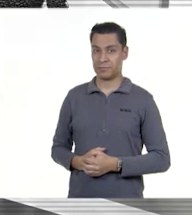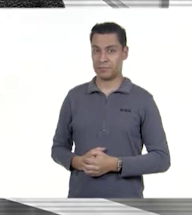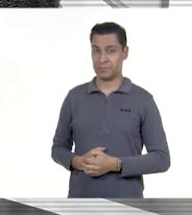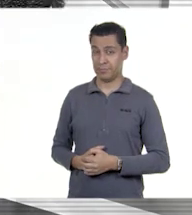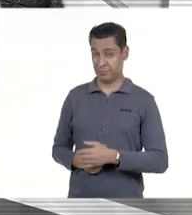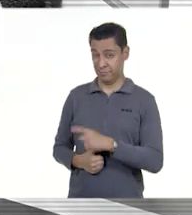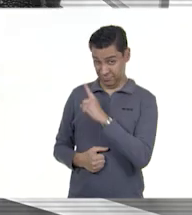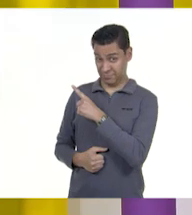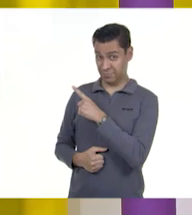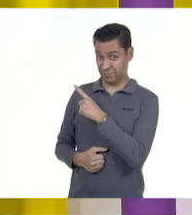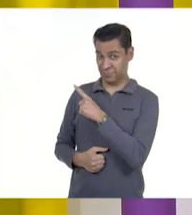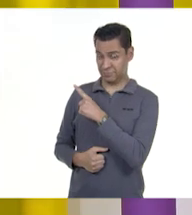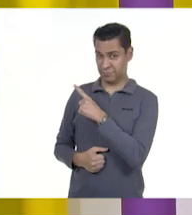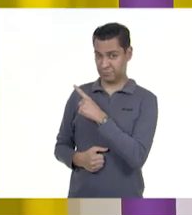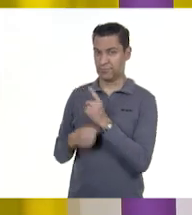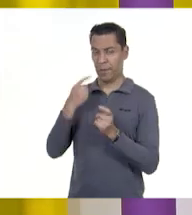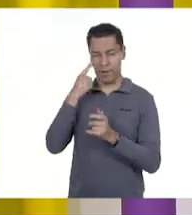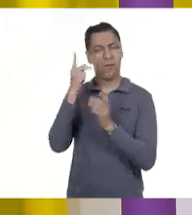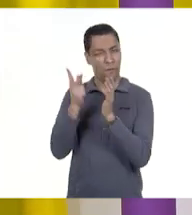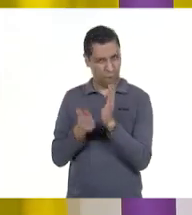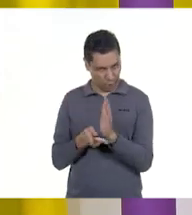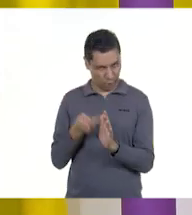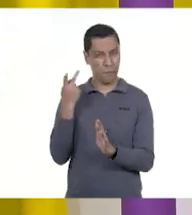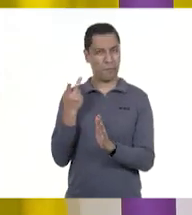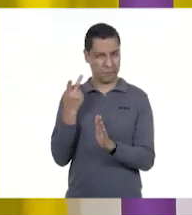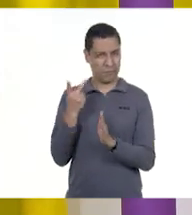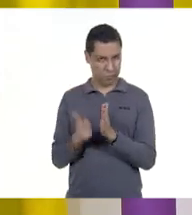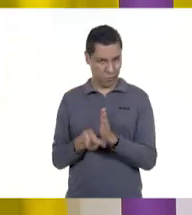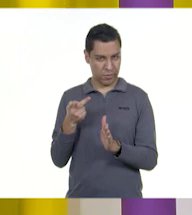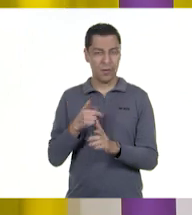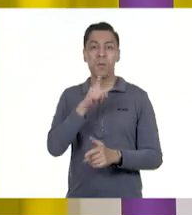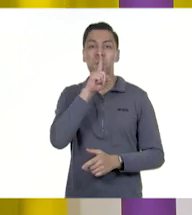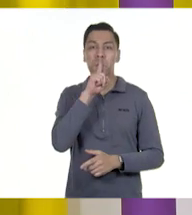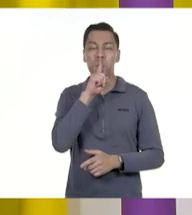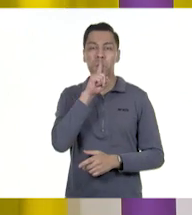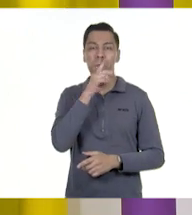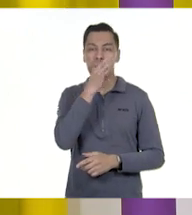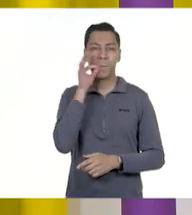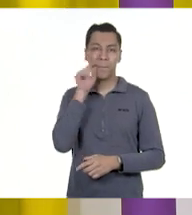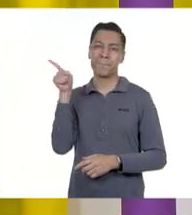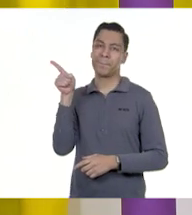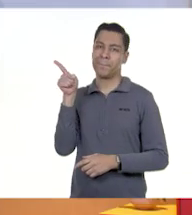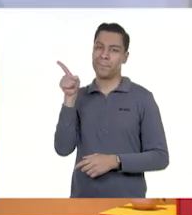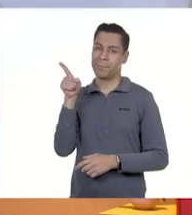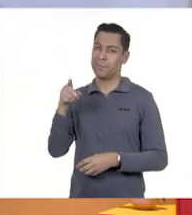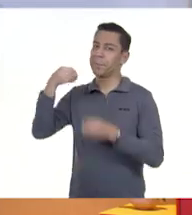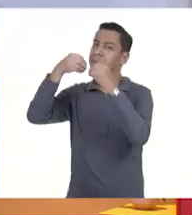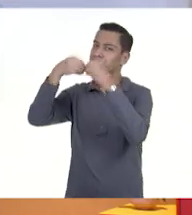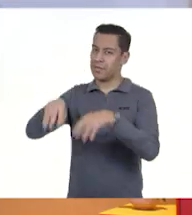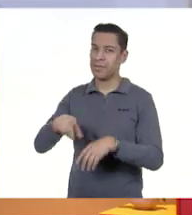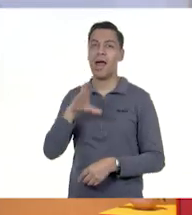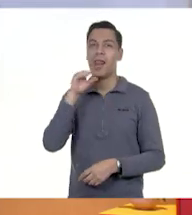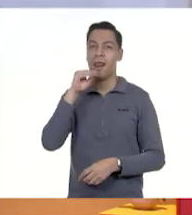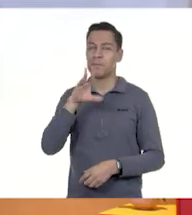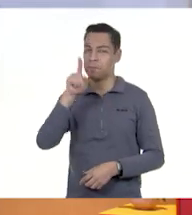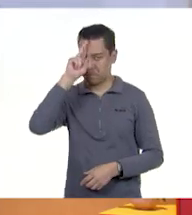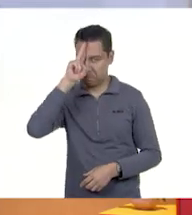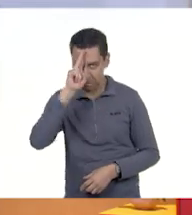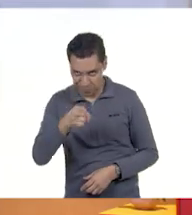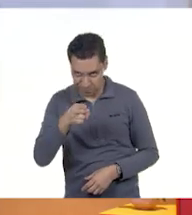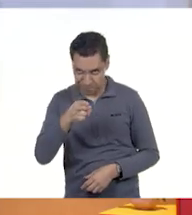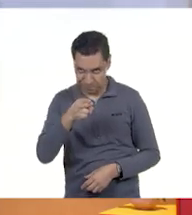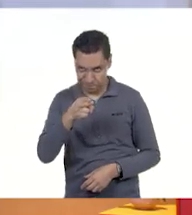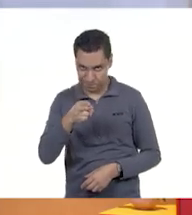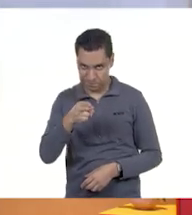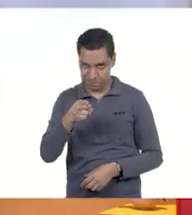Muy bien. Vas a tener que hacerlo otra vez porque la regla era no poder hablar. Entonces, una vez más. Sí, ¿verdad? Así